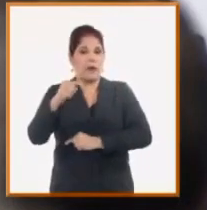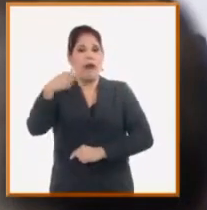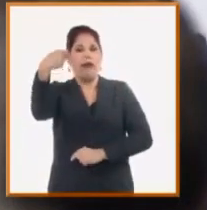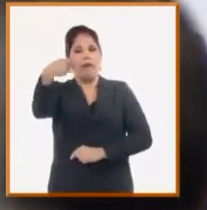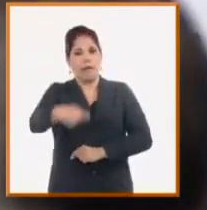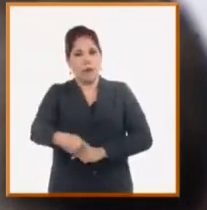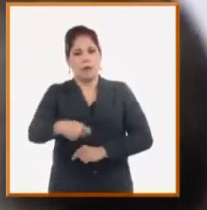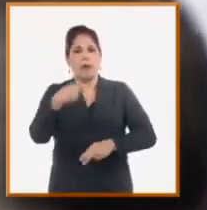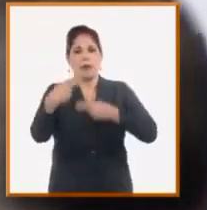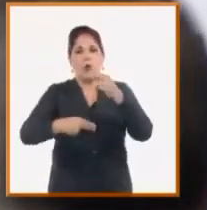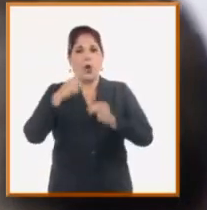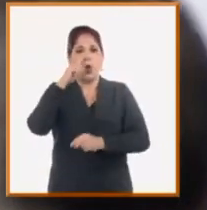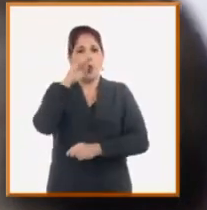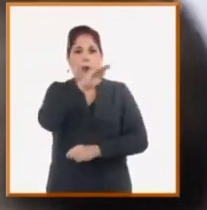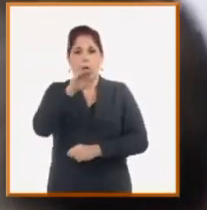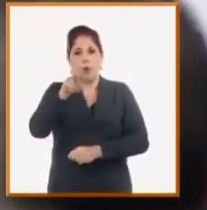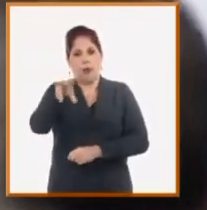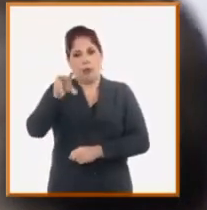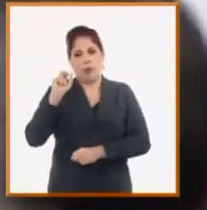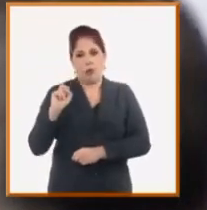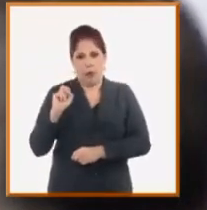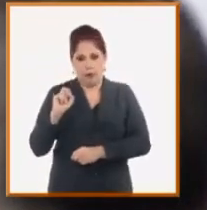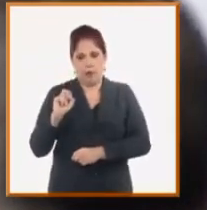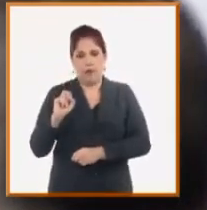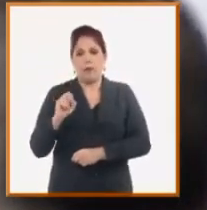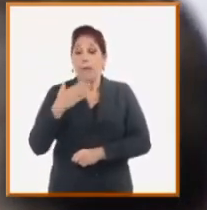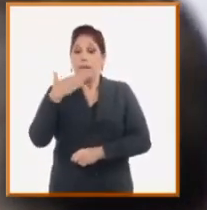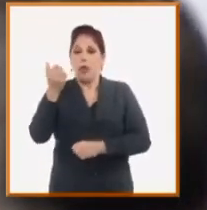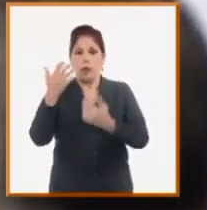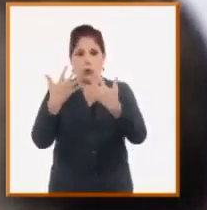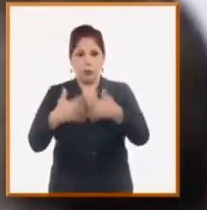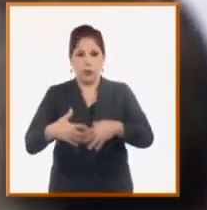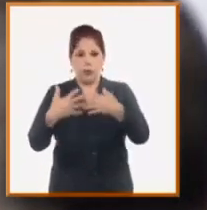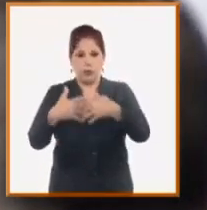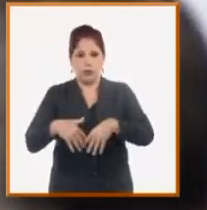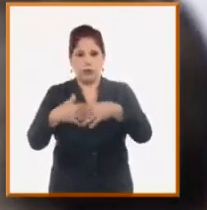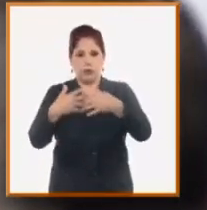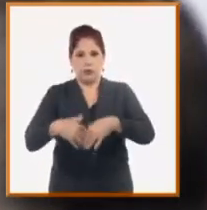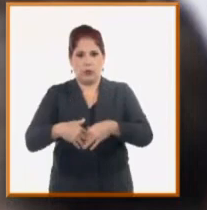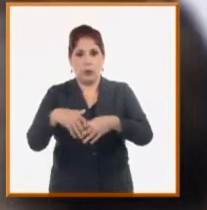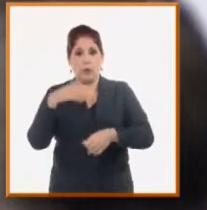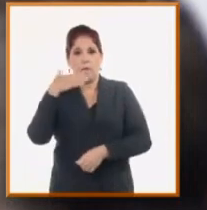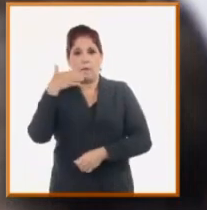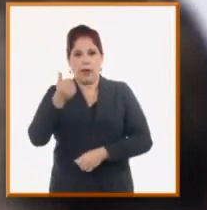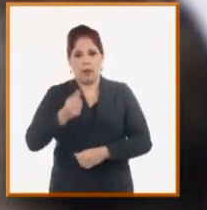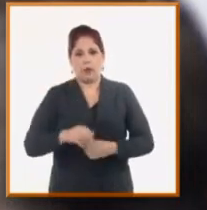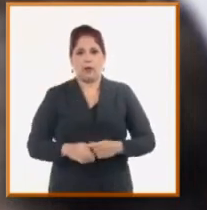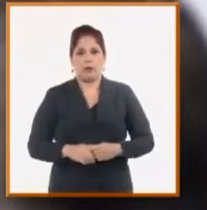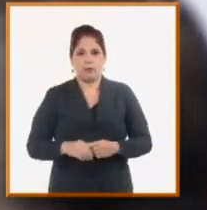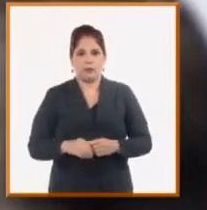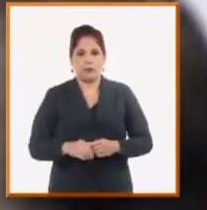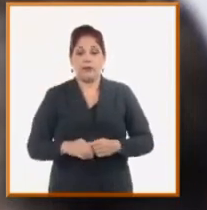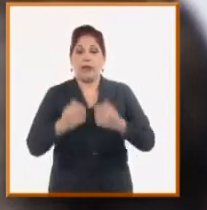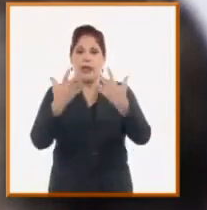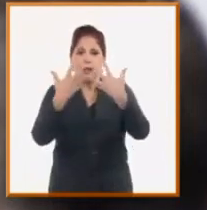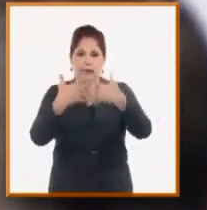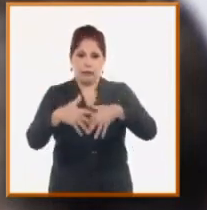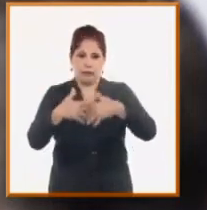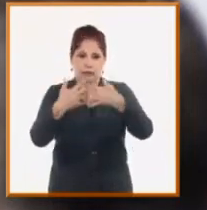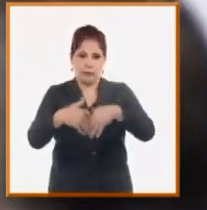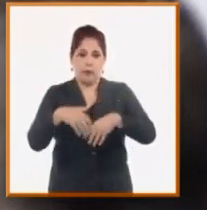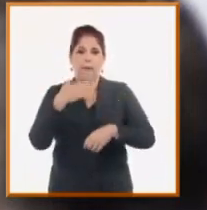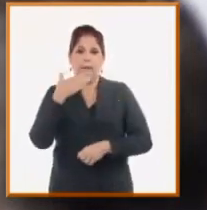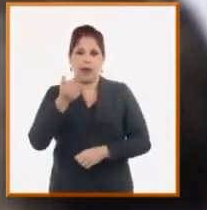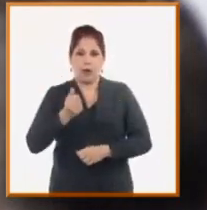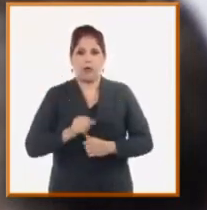para poder ejercer su actividad, hacerlas más productivas y sobre todo buscar mejores resultados en la oferta de